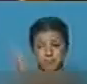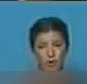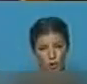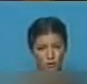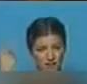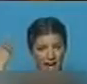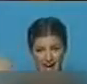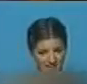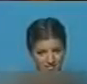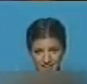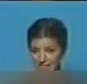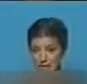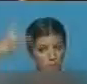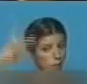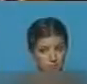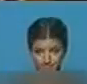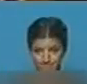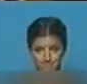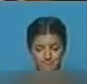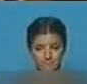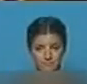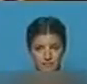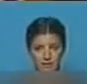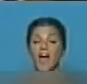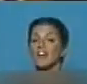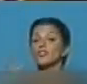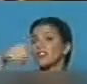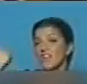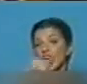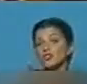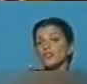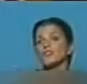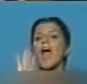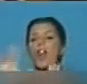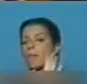y por tanto, en nuestra visión, carecerán de todo poder de fuego legal.